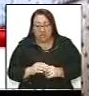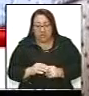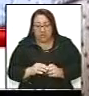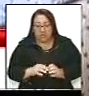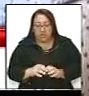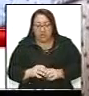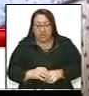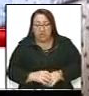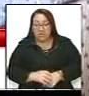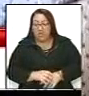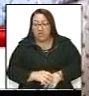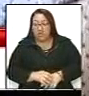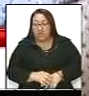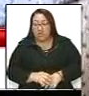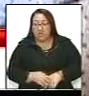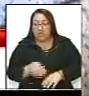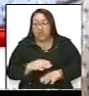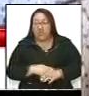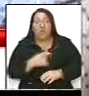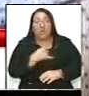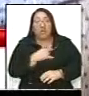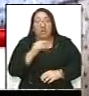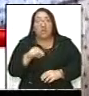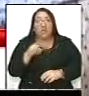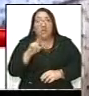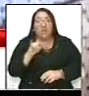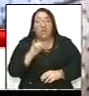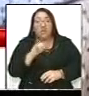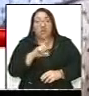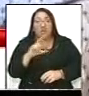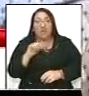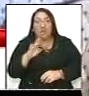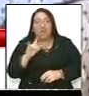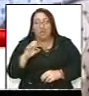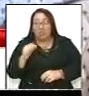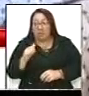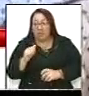un proyecto de dictamen más adelante que vamos a ver sobre Quillabamba, la Universidad de Quillabamba y la Universidad